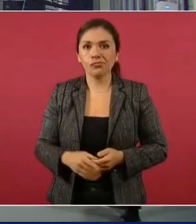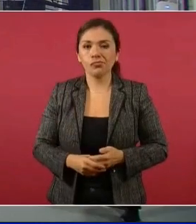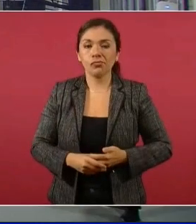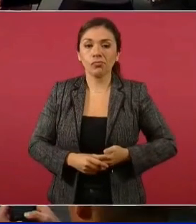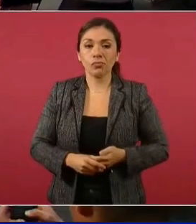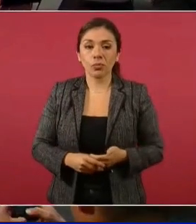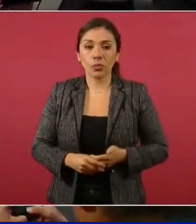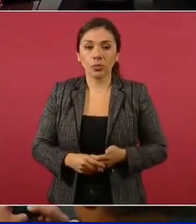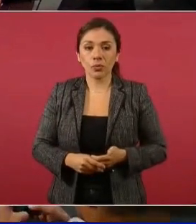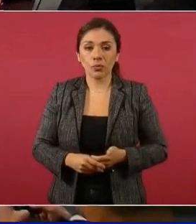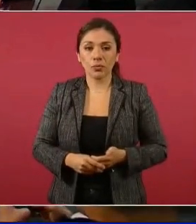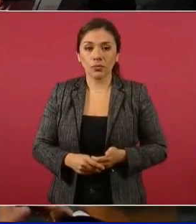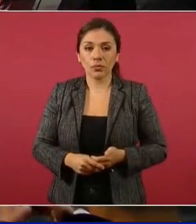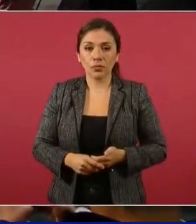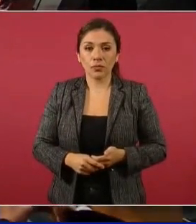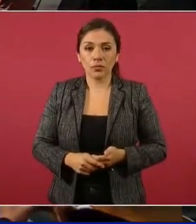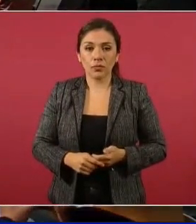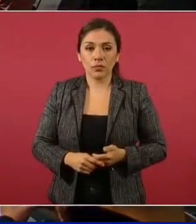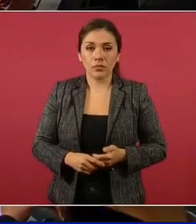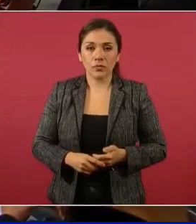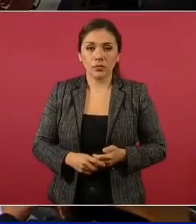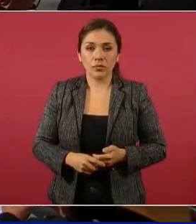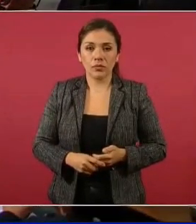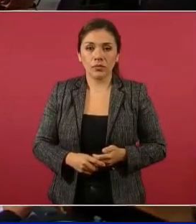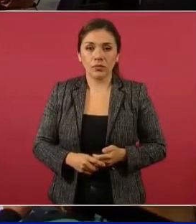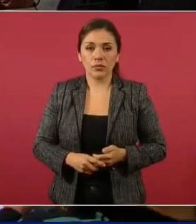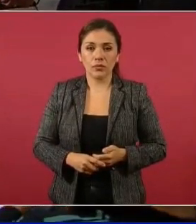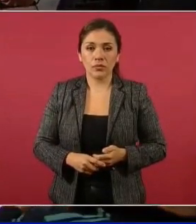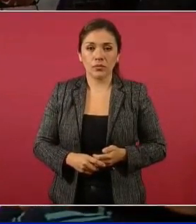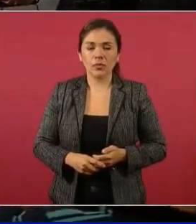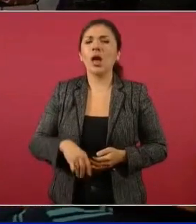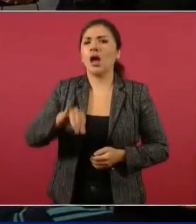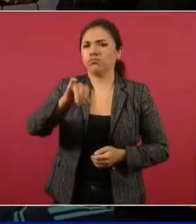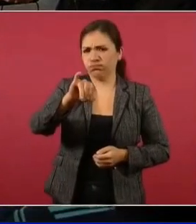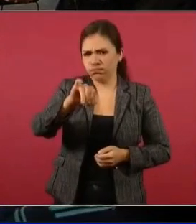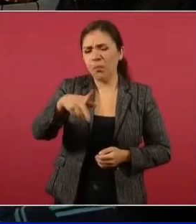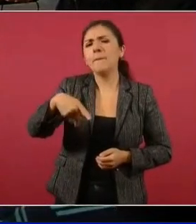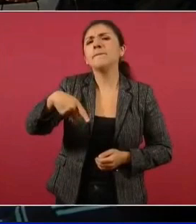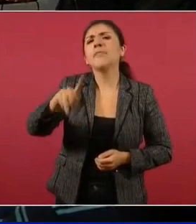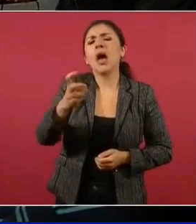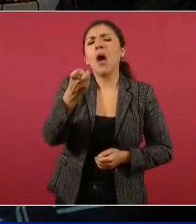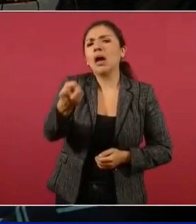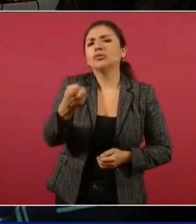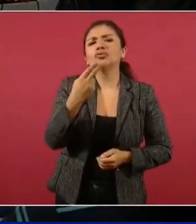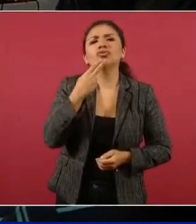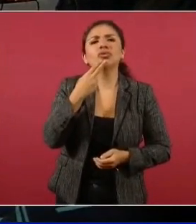mundiales. Ahorita ha bajado al 1.5%. Sí, pero nos ayuda mucho